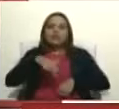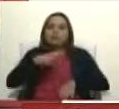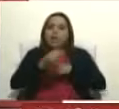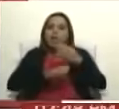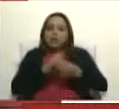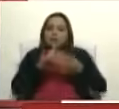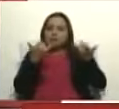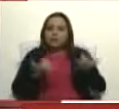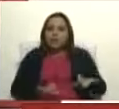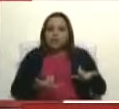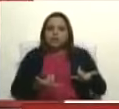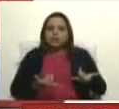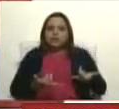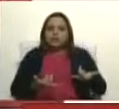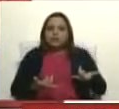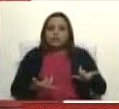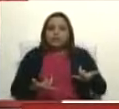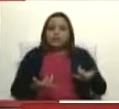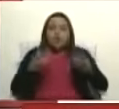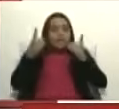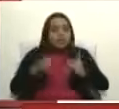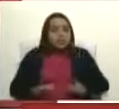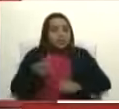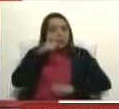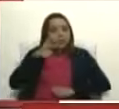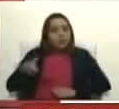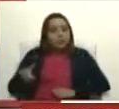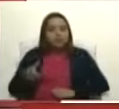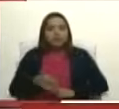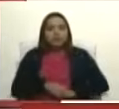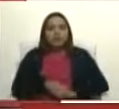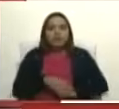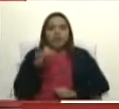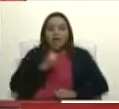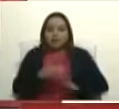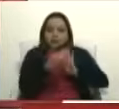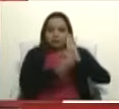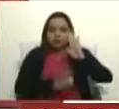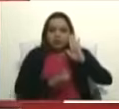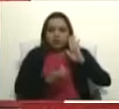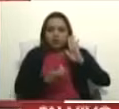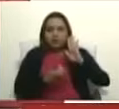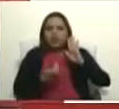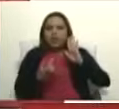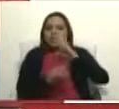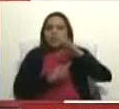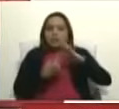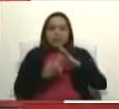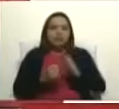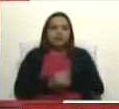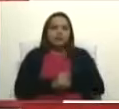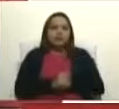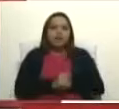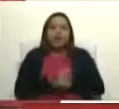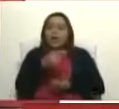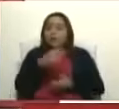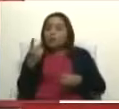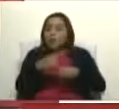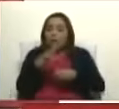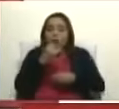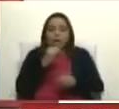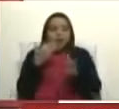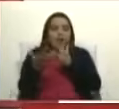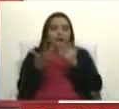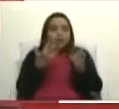cumplir el mandato que el pueblo nos está dando con este resultado. Un resultado inobjetable,